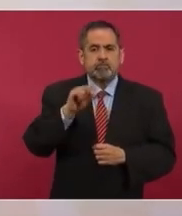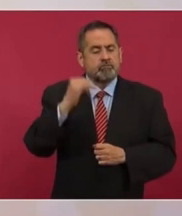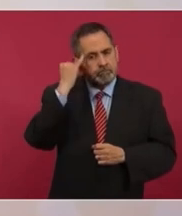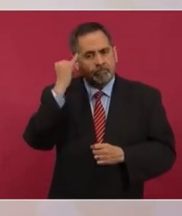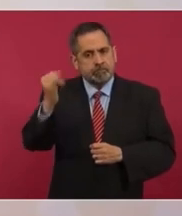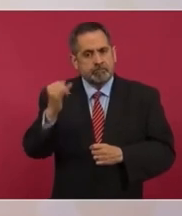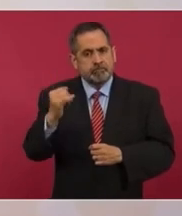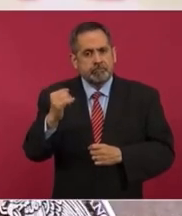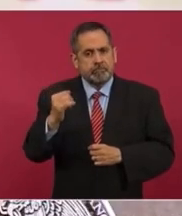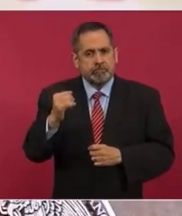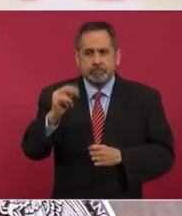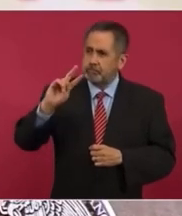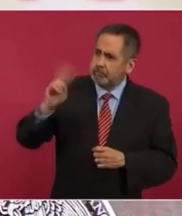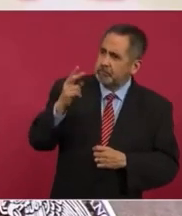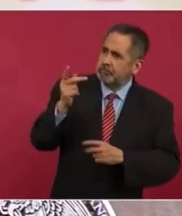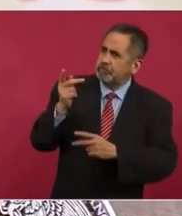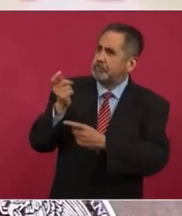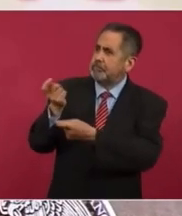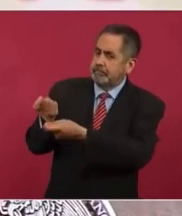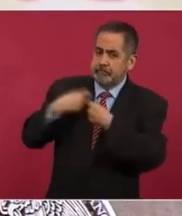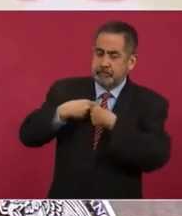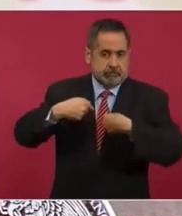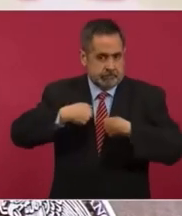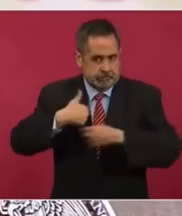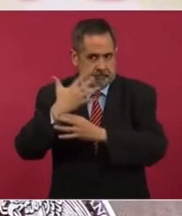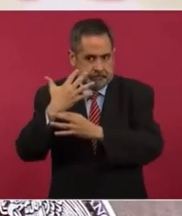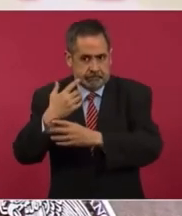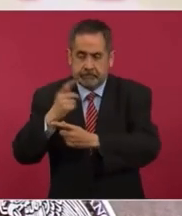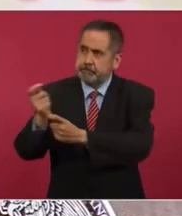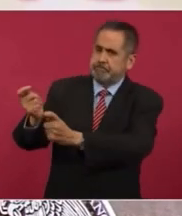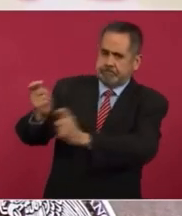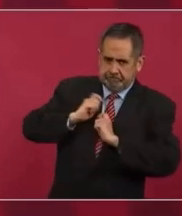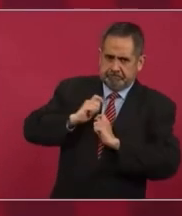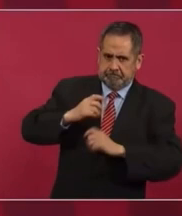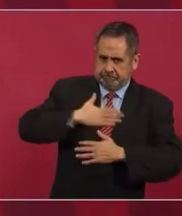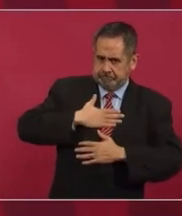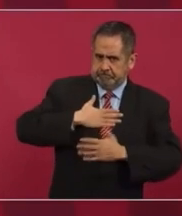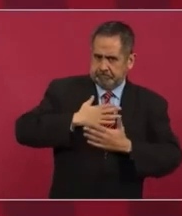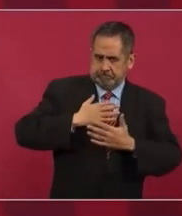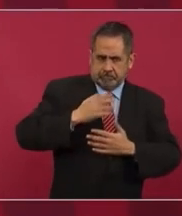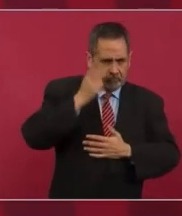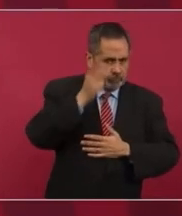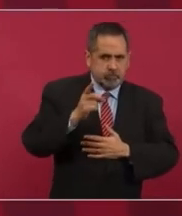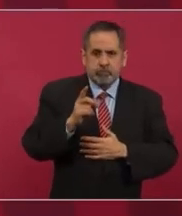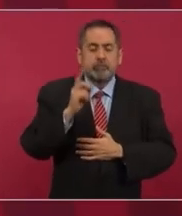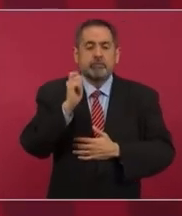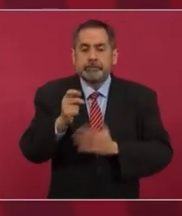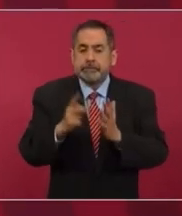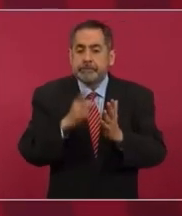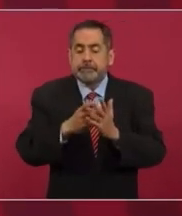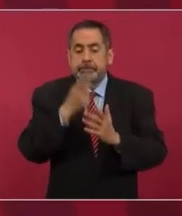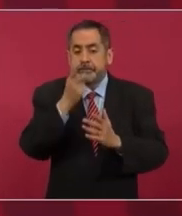planteamos la devolución en lo que a mí corresponde. Entiendo, repito,